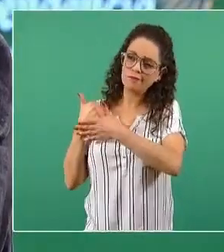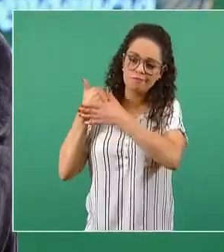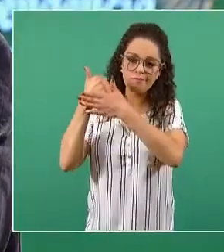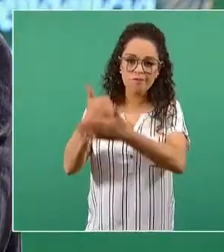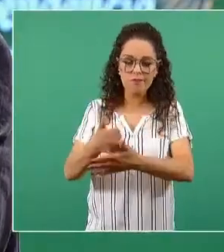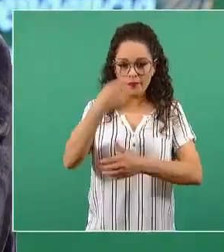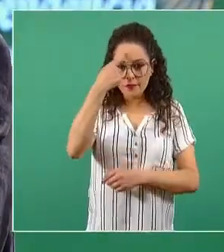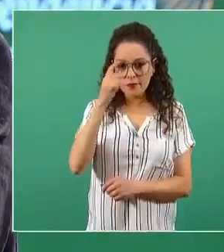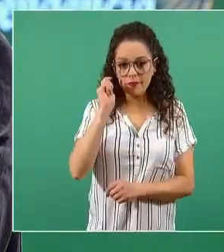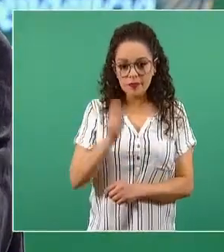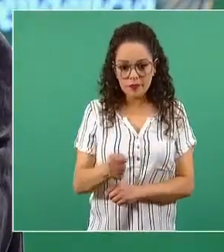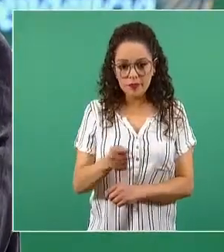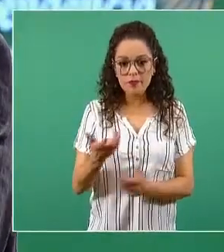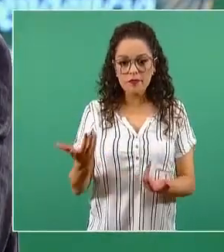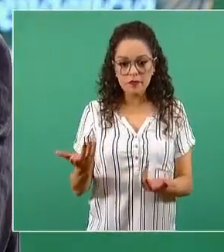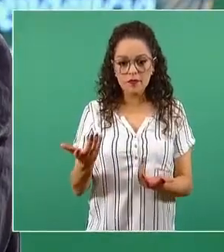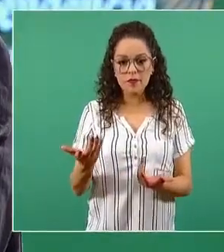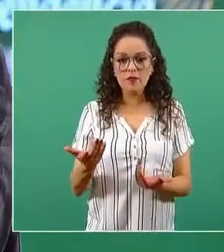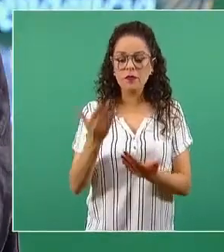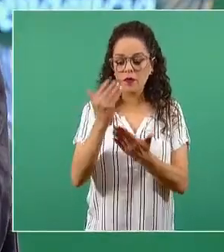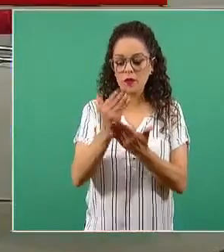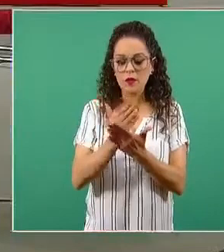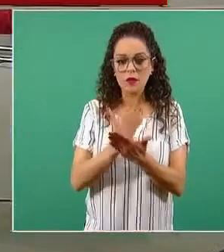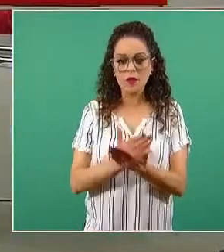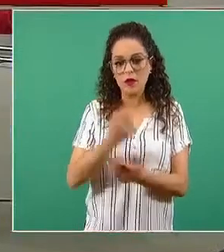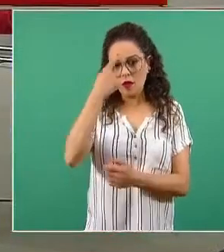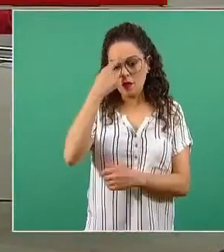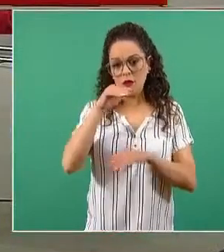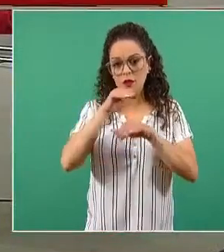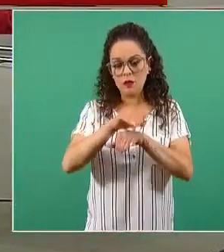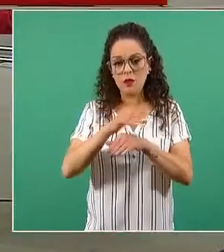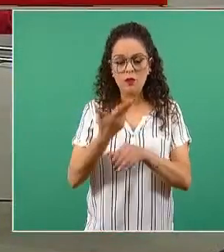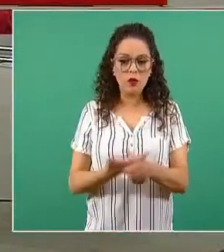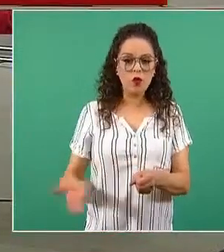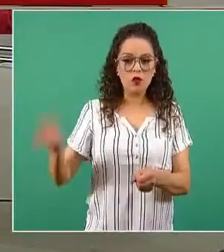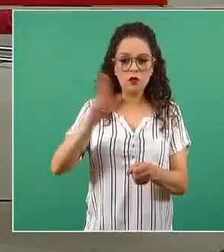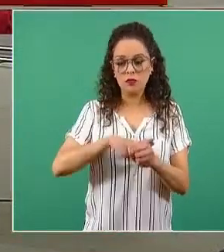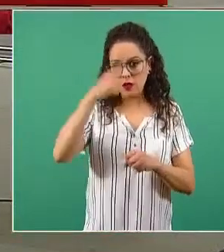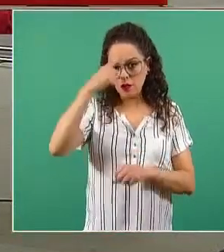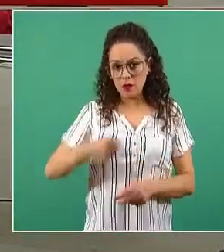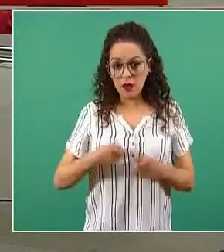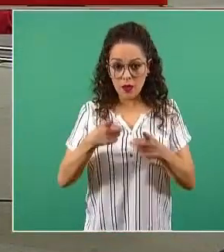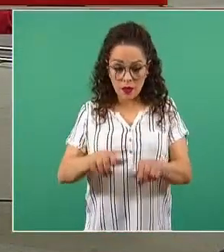montar los protocolos hospitalarios de respuesta.